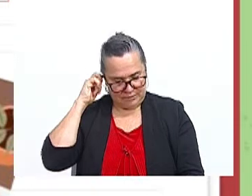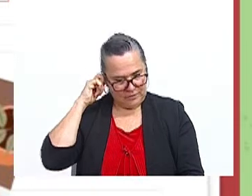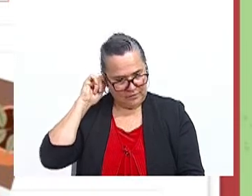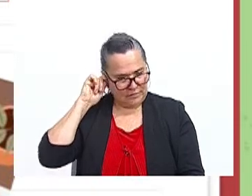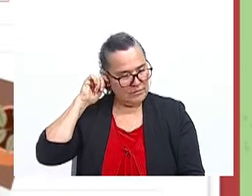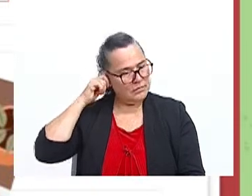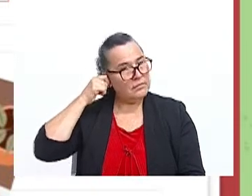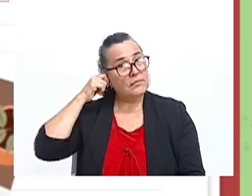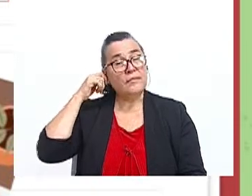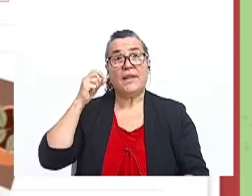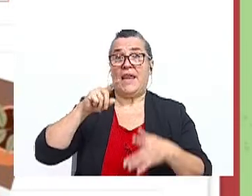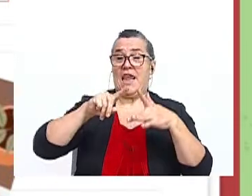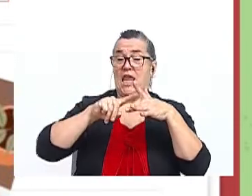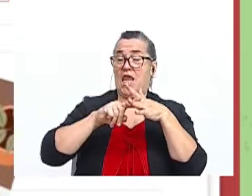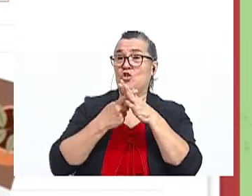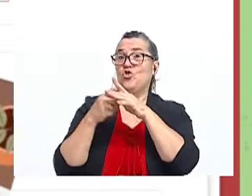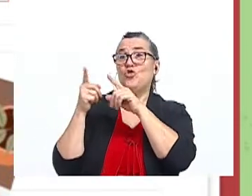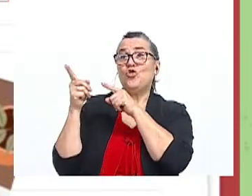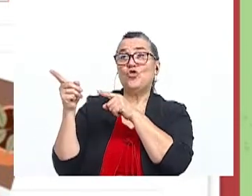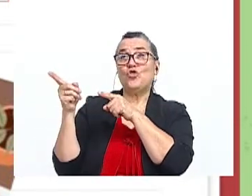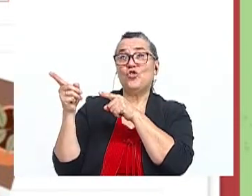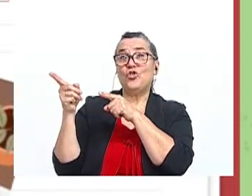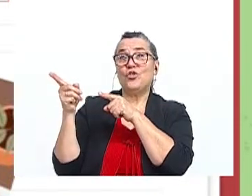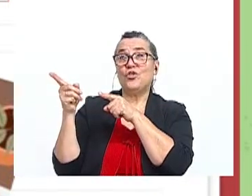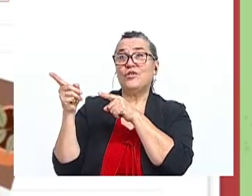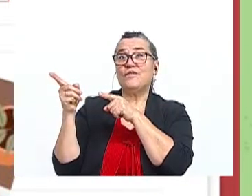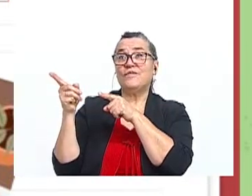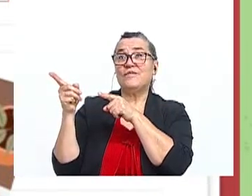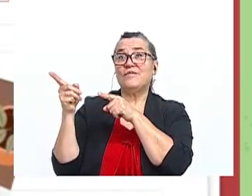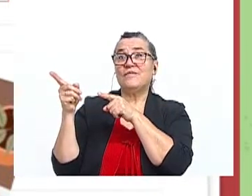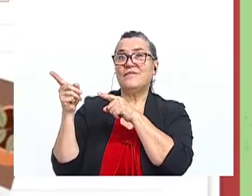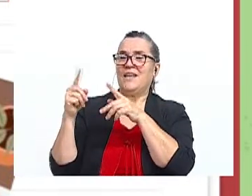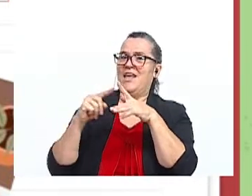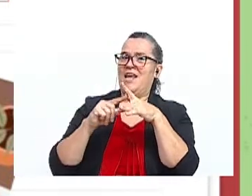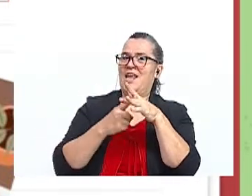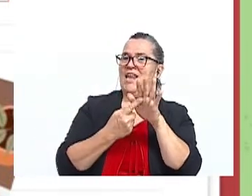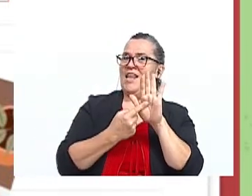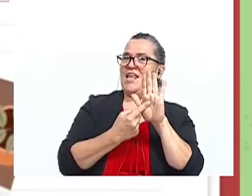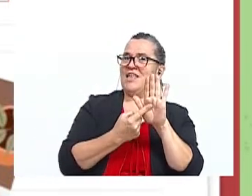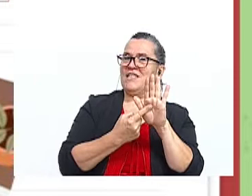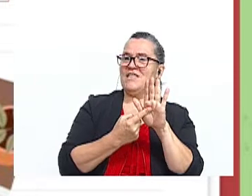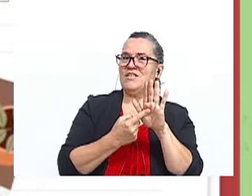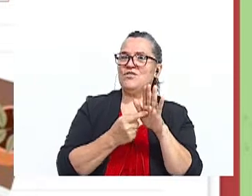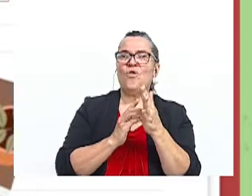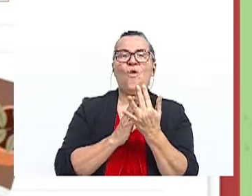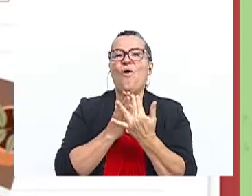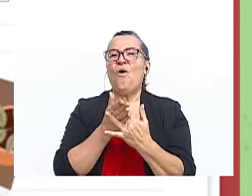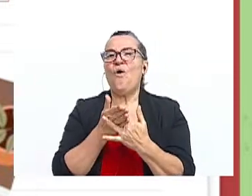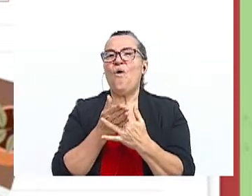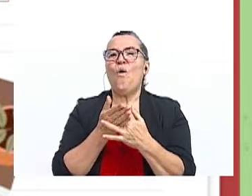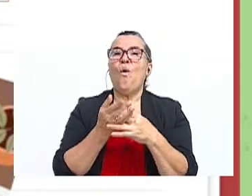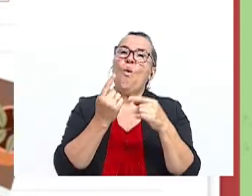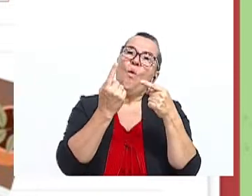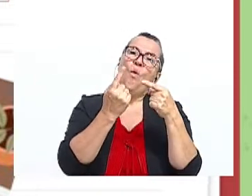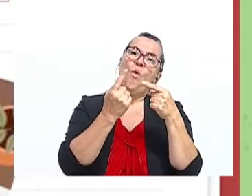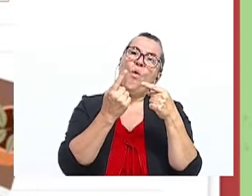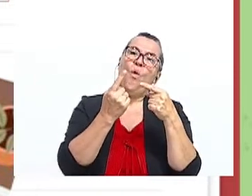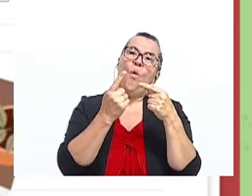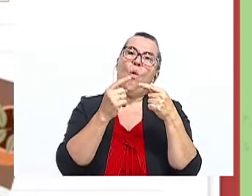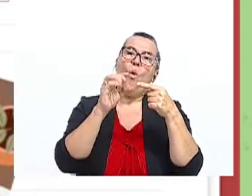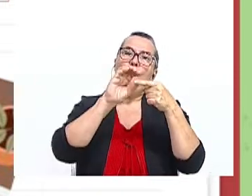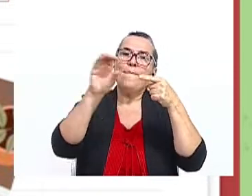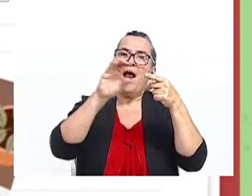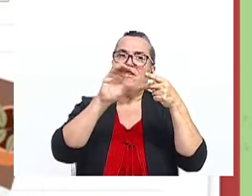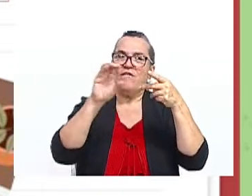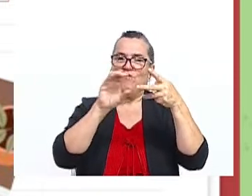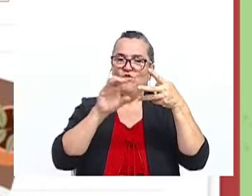En la introducción hay un inicio mediante uno o varios párrafos